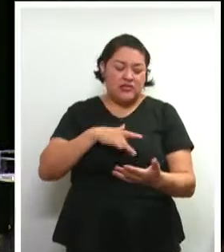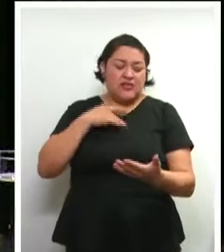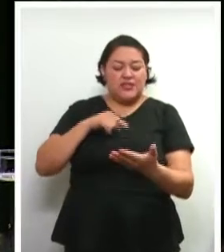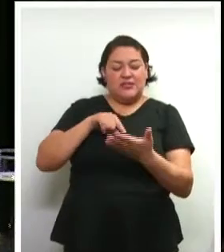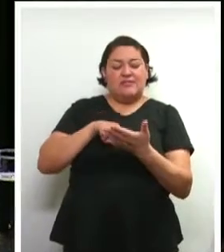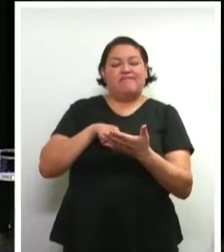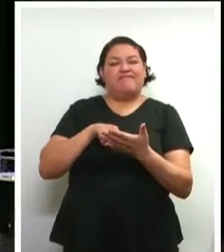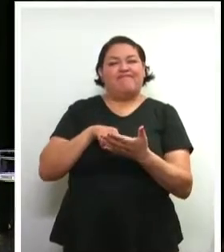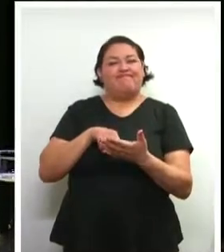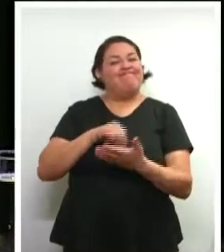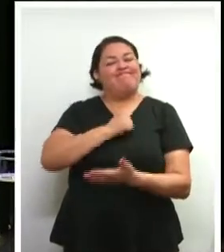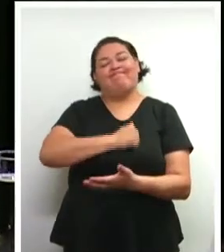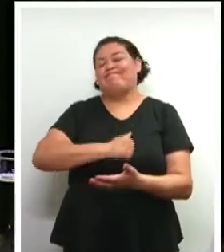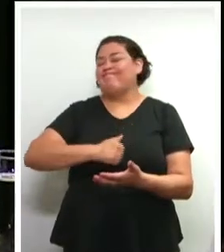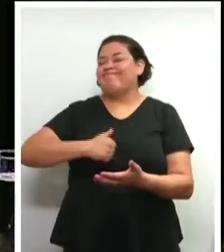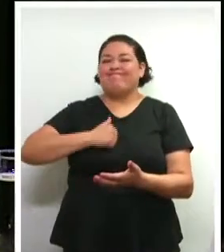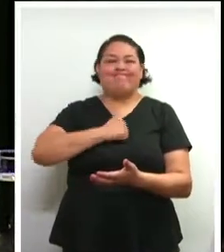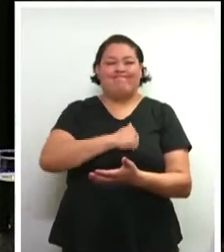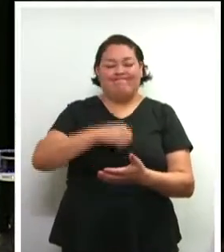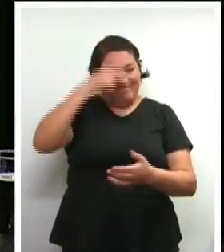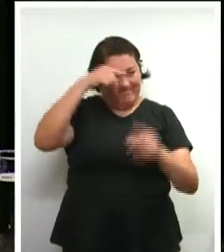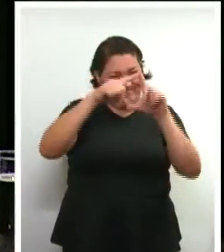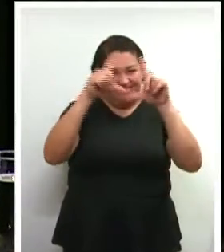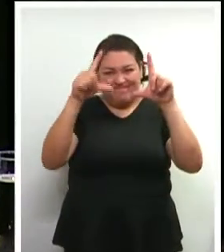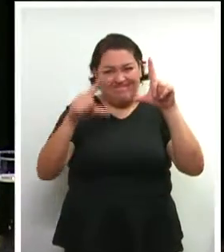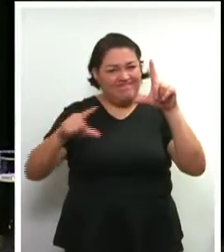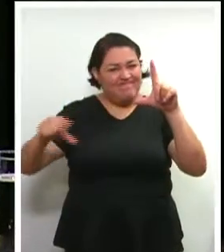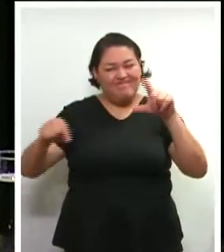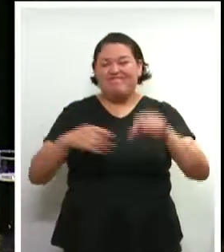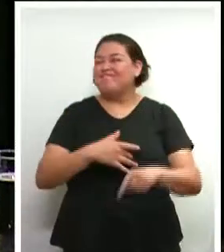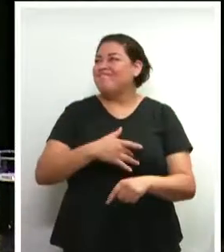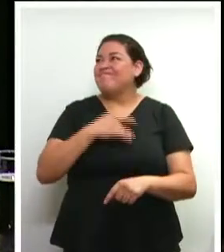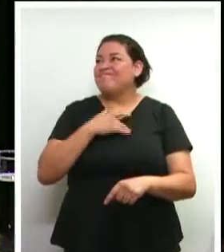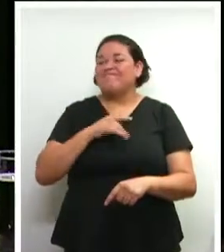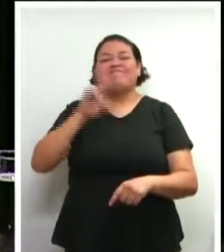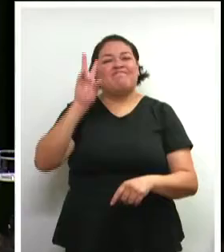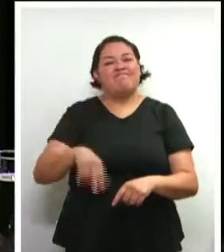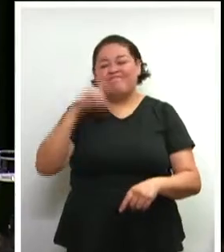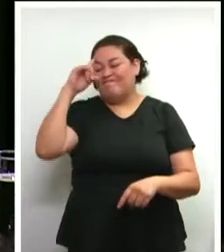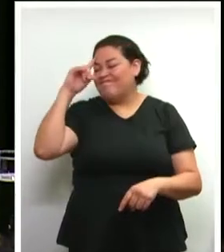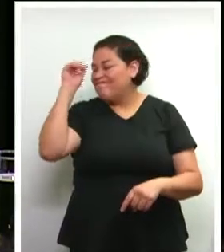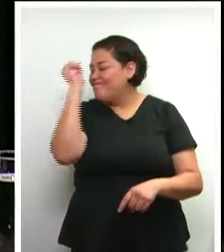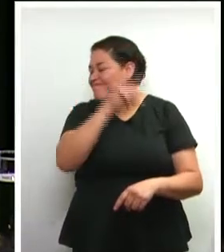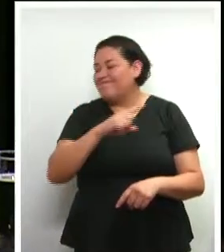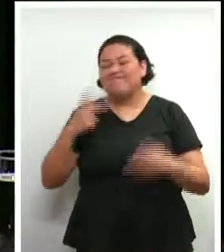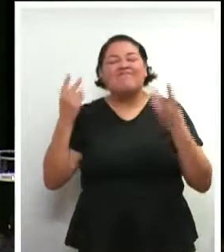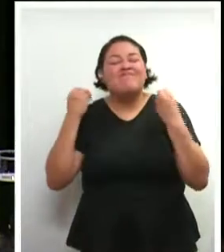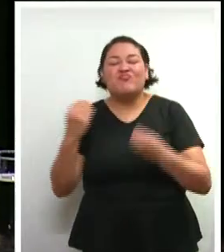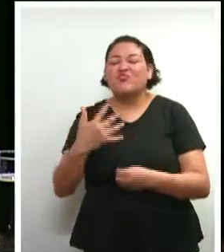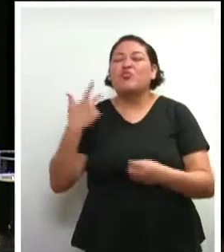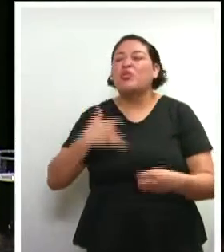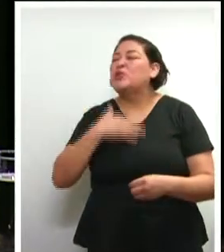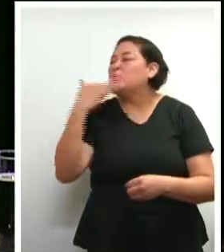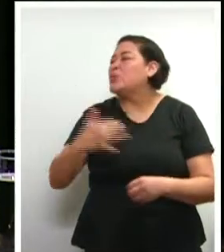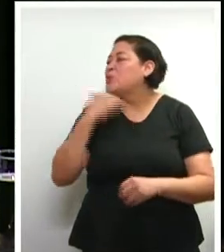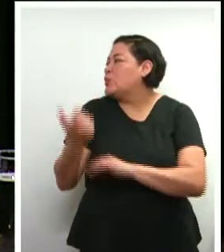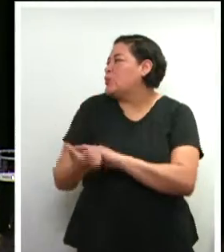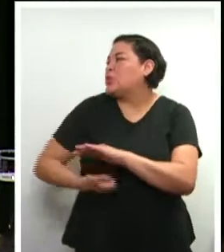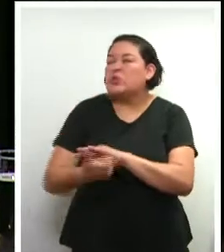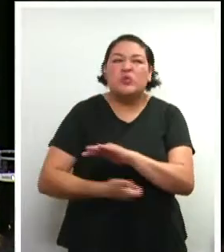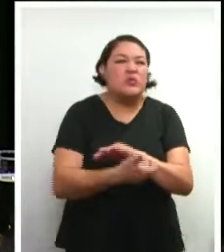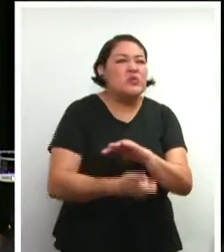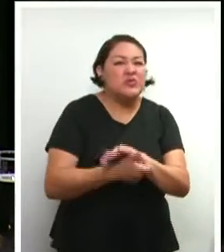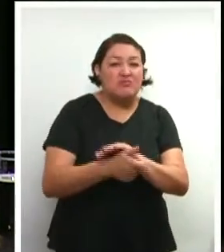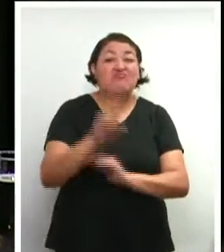muy desafortunadamente, en México se vive una de las mayores y más graves etapas de corrupción. No estoy diciendo que